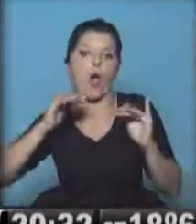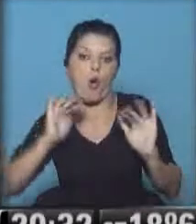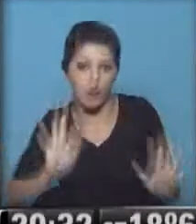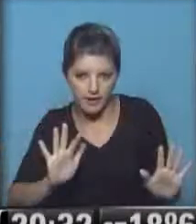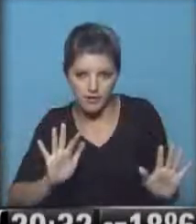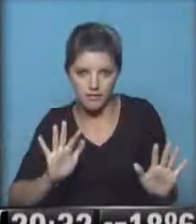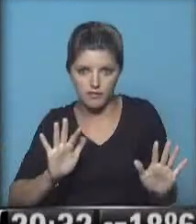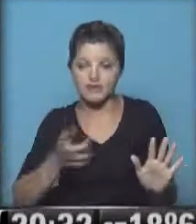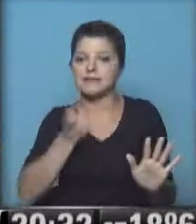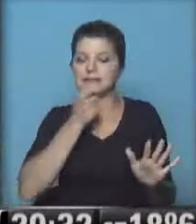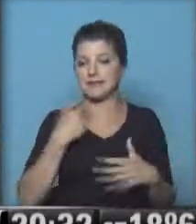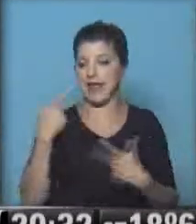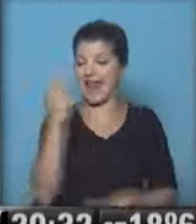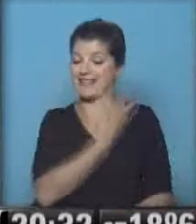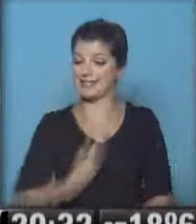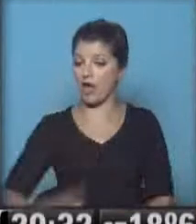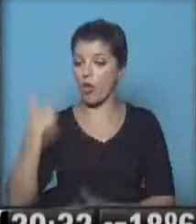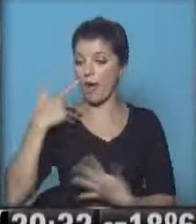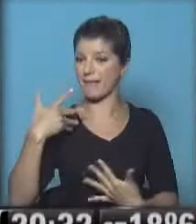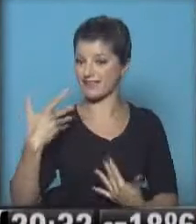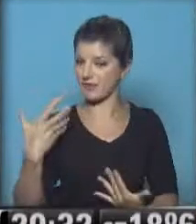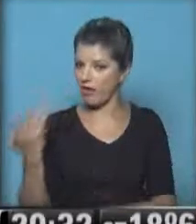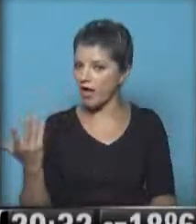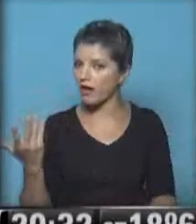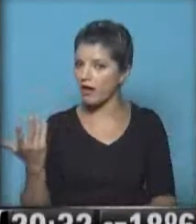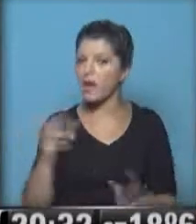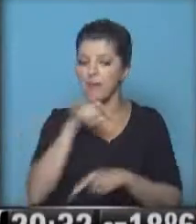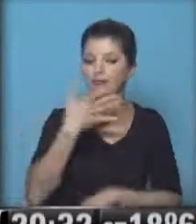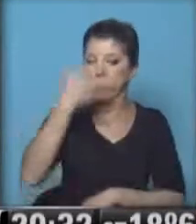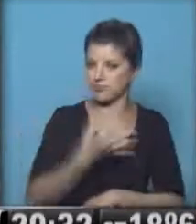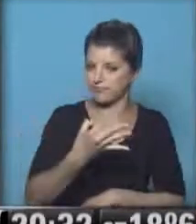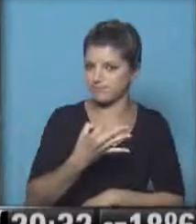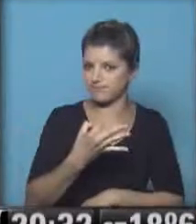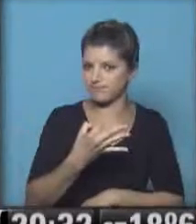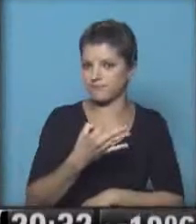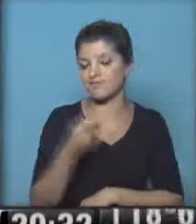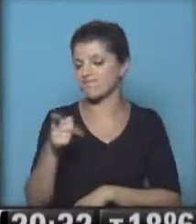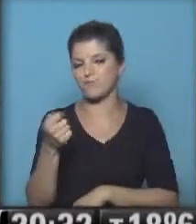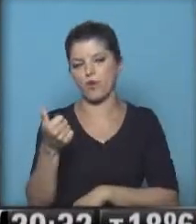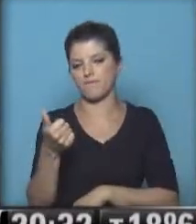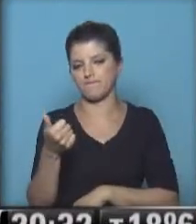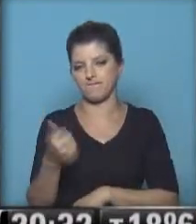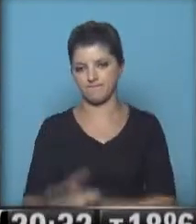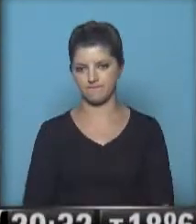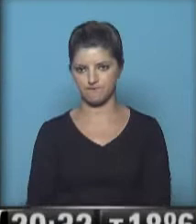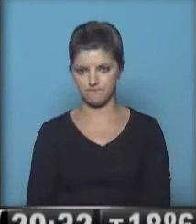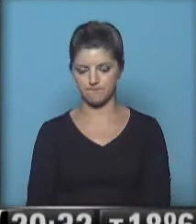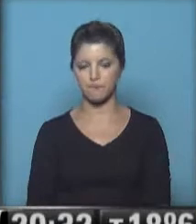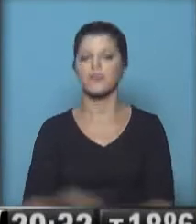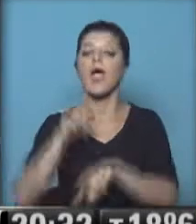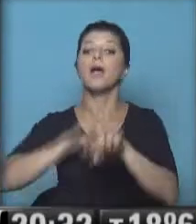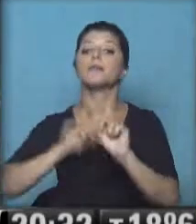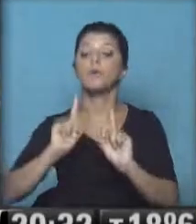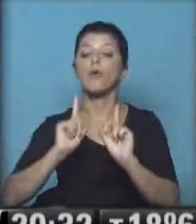capacidad que el Estado mexicano tiene de aplicarlo es muy débil. Mientras tanto,